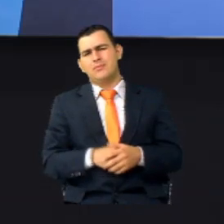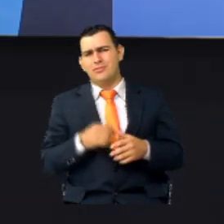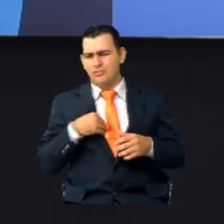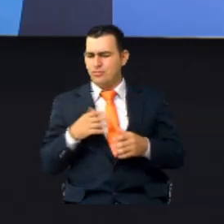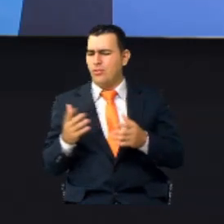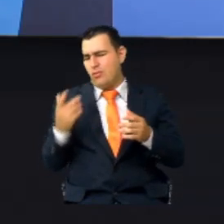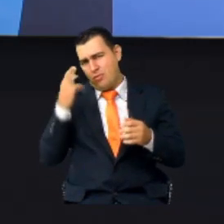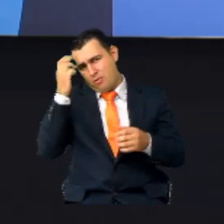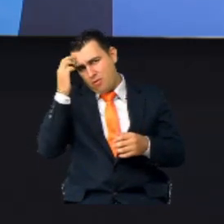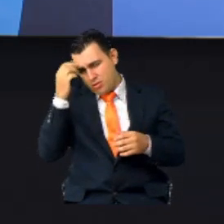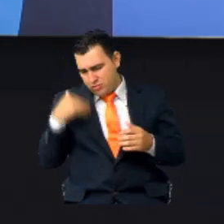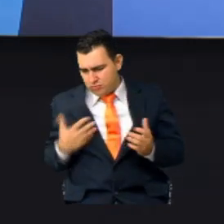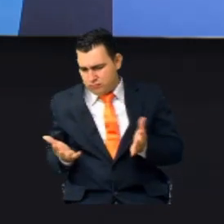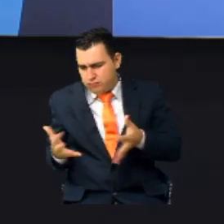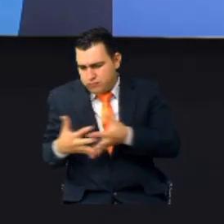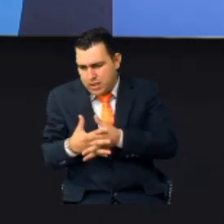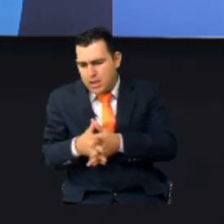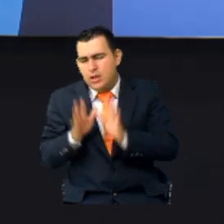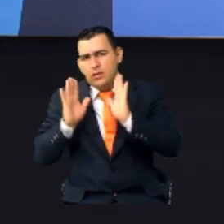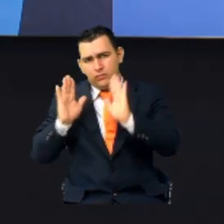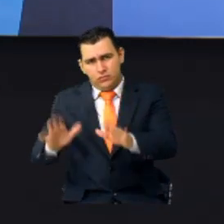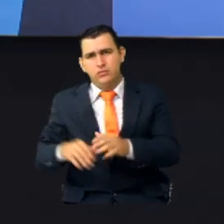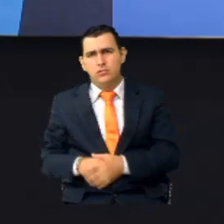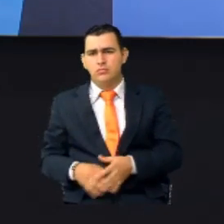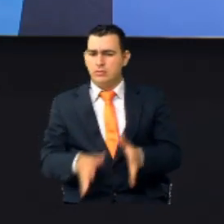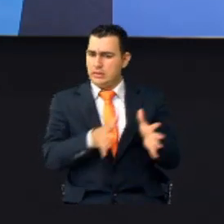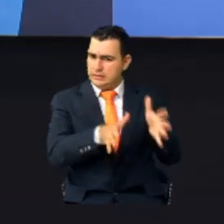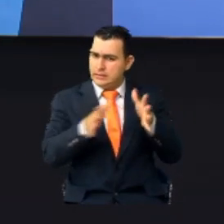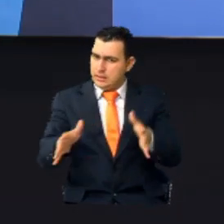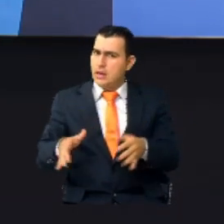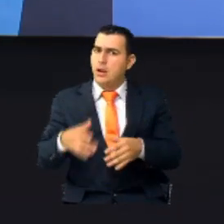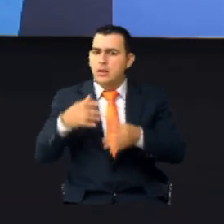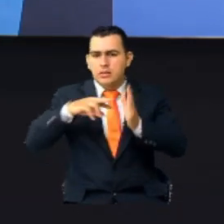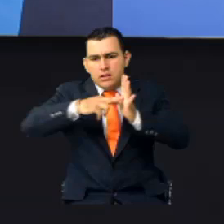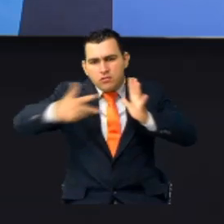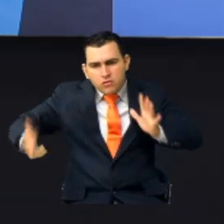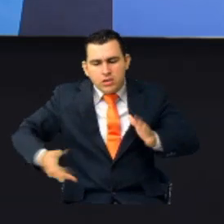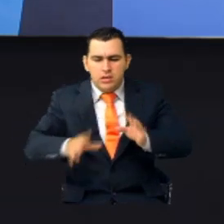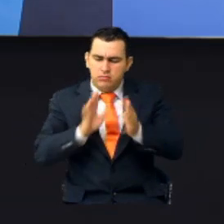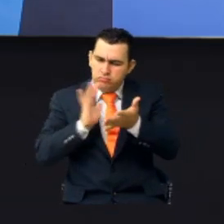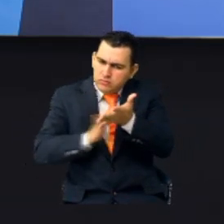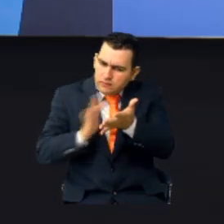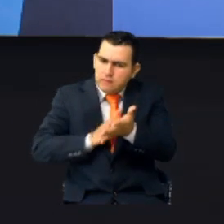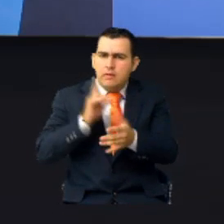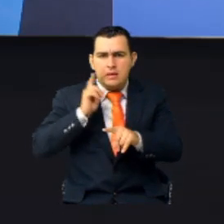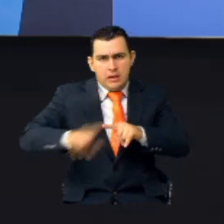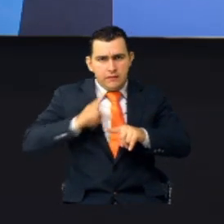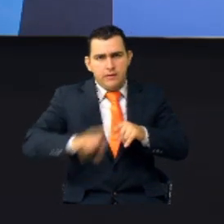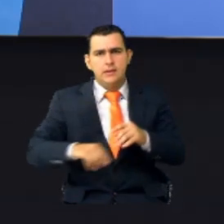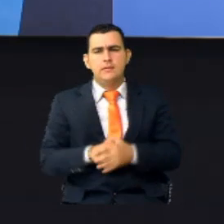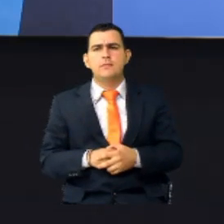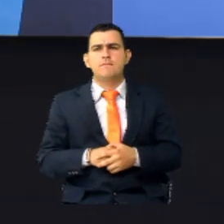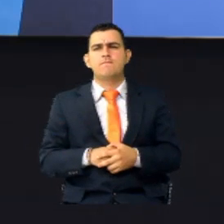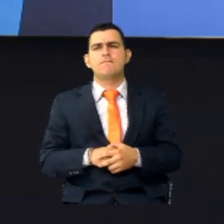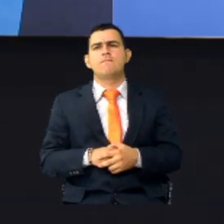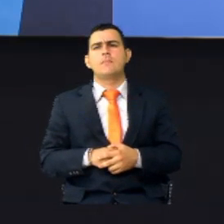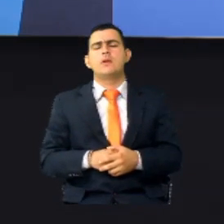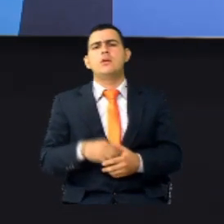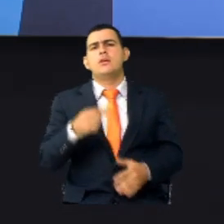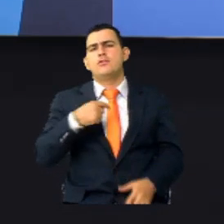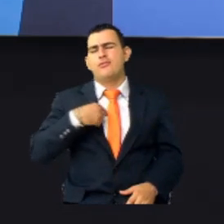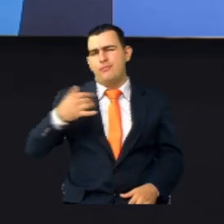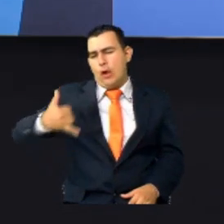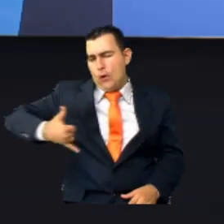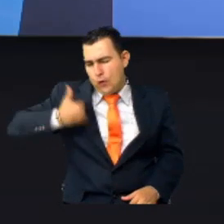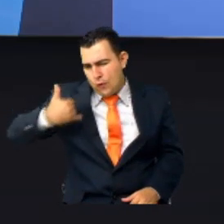educación, alfabetización tecnológica, tenemos que enseñarle a la gente a usar de buena manera toda esta tecnología. Entonces, soy una persona muy joven